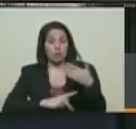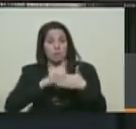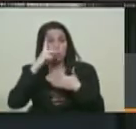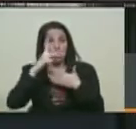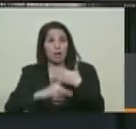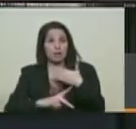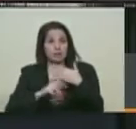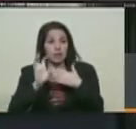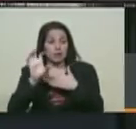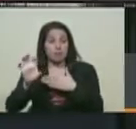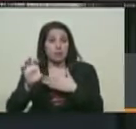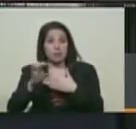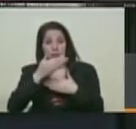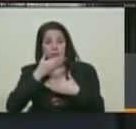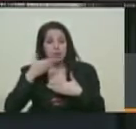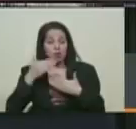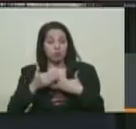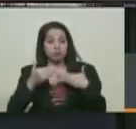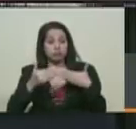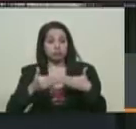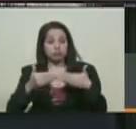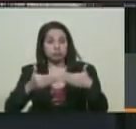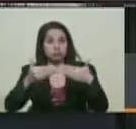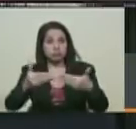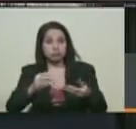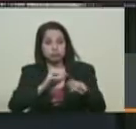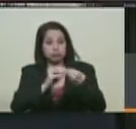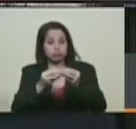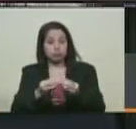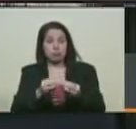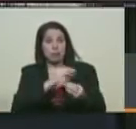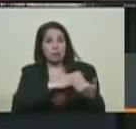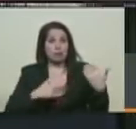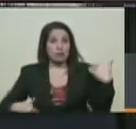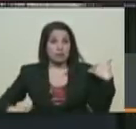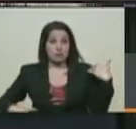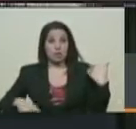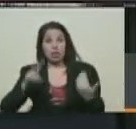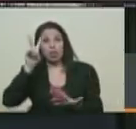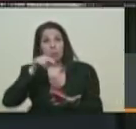tocar llevar adelante en el periodo presidencial